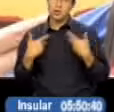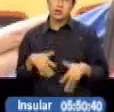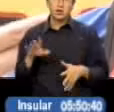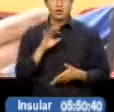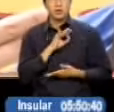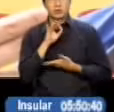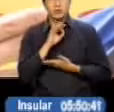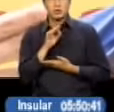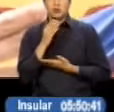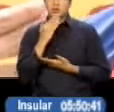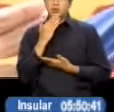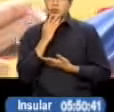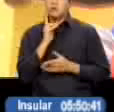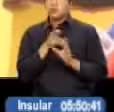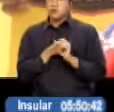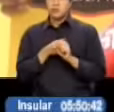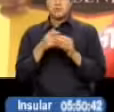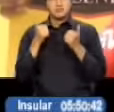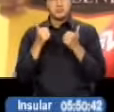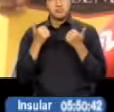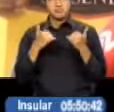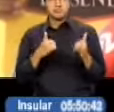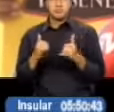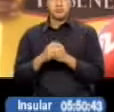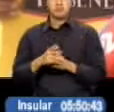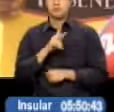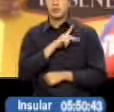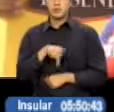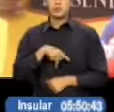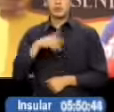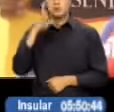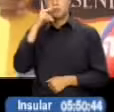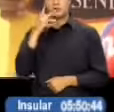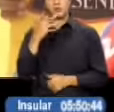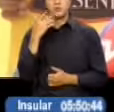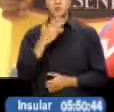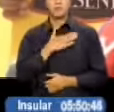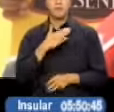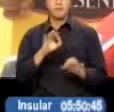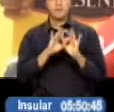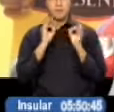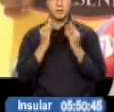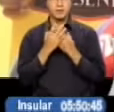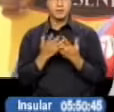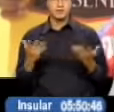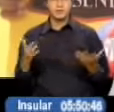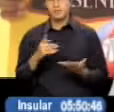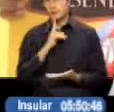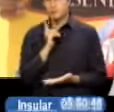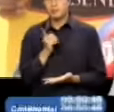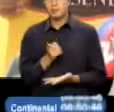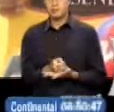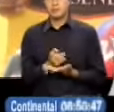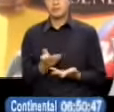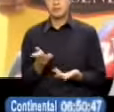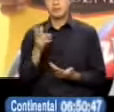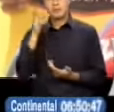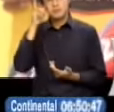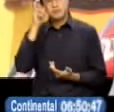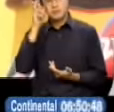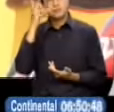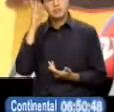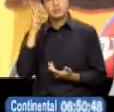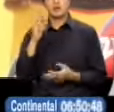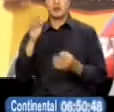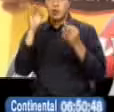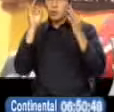estar y si me toca estar que colgaremos la manera un momento en lo personal muy lindo para mí para mi familia y obviamente no creo que se dio el